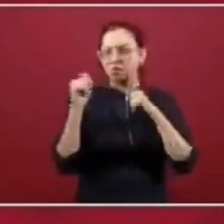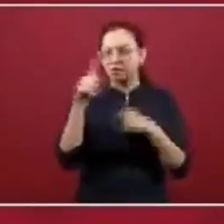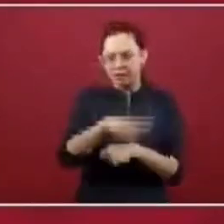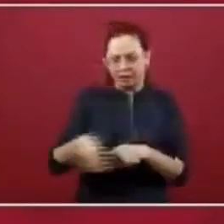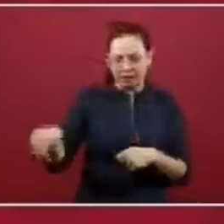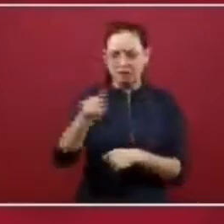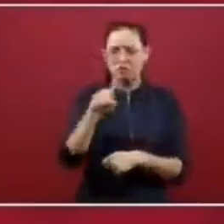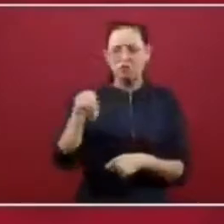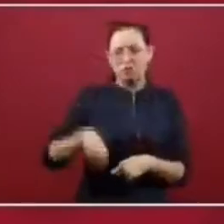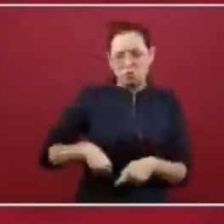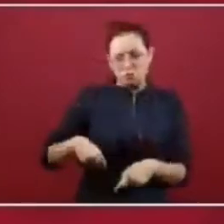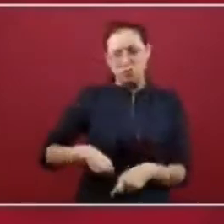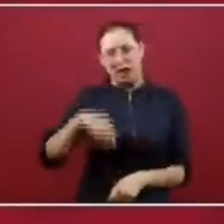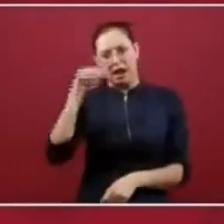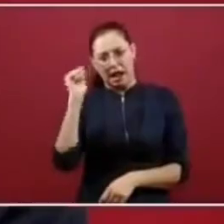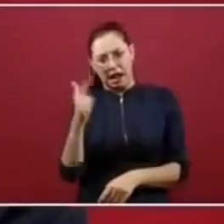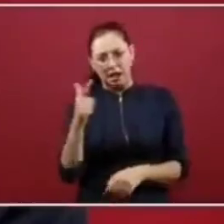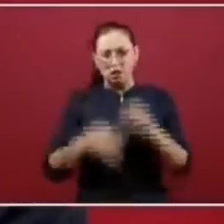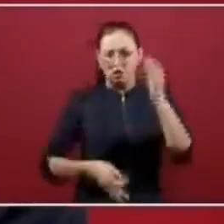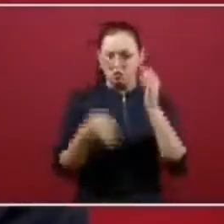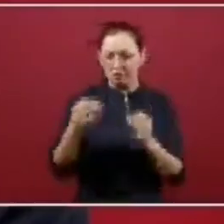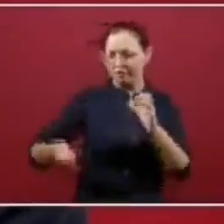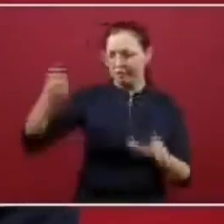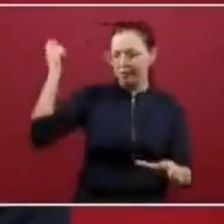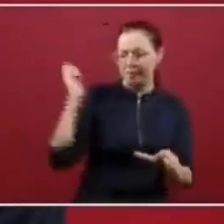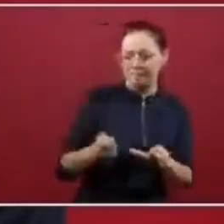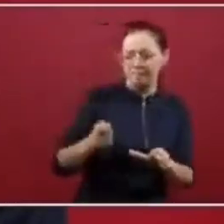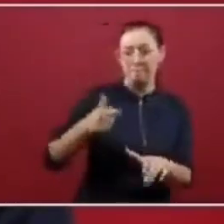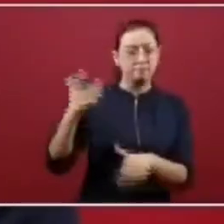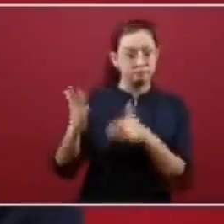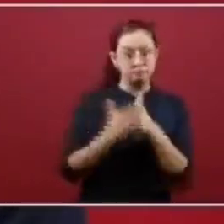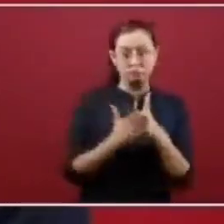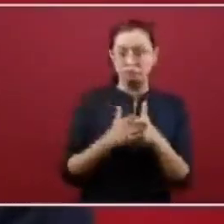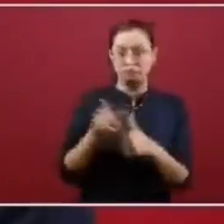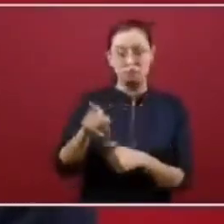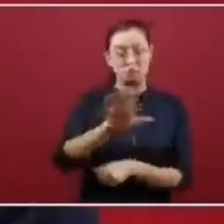muerte. Nosotros tenemos la obligación